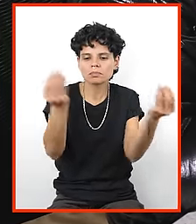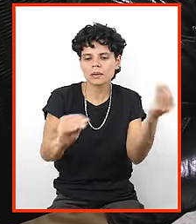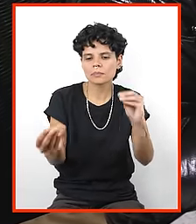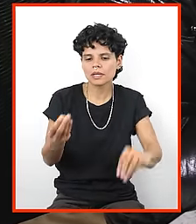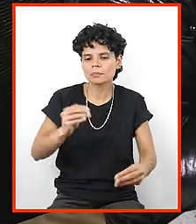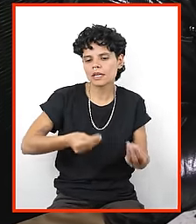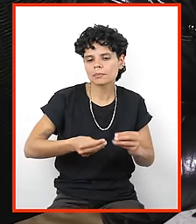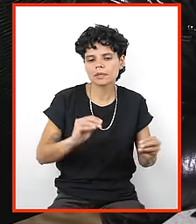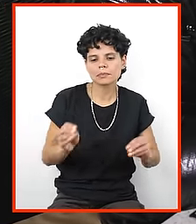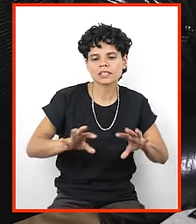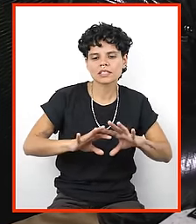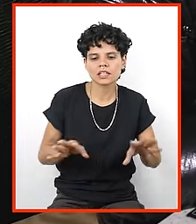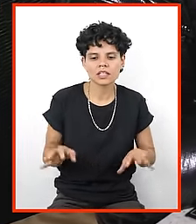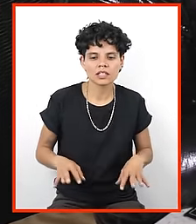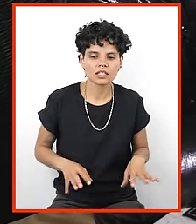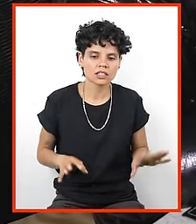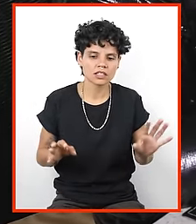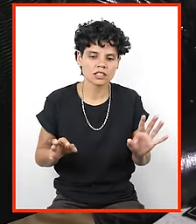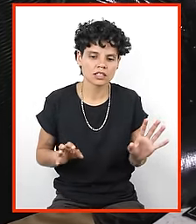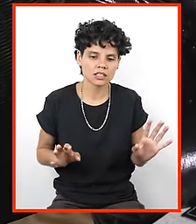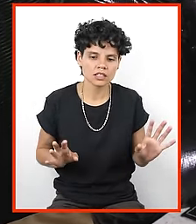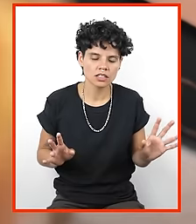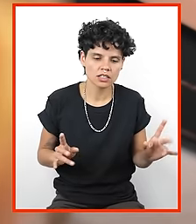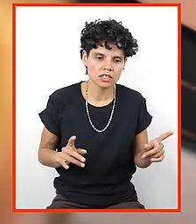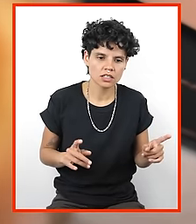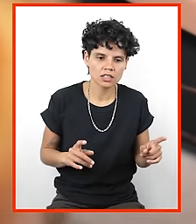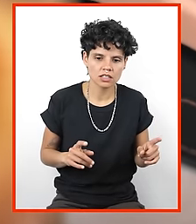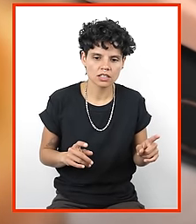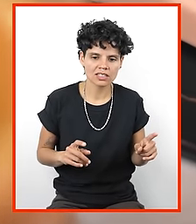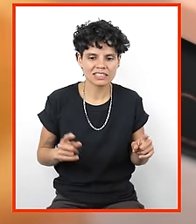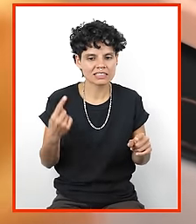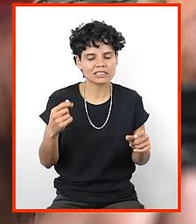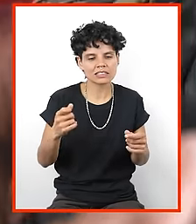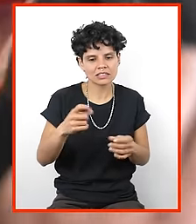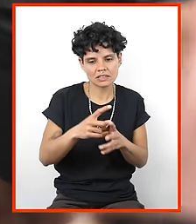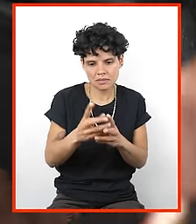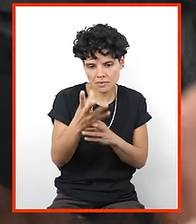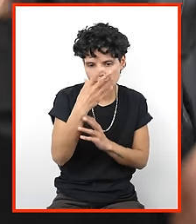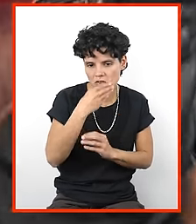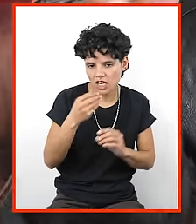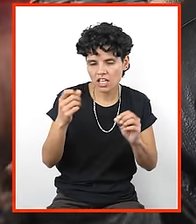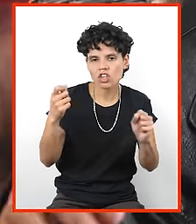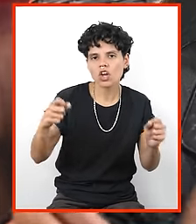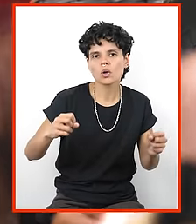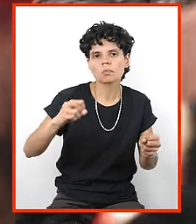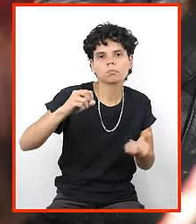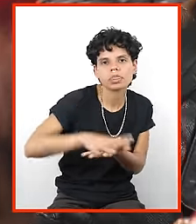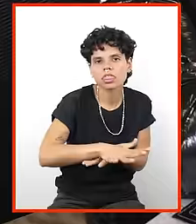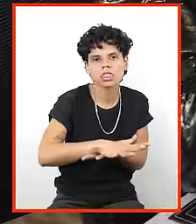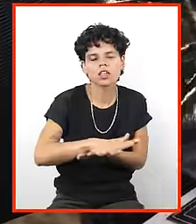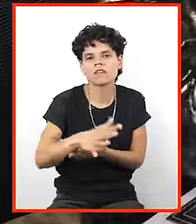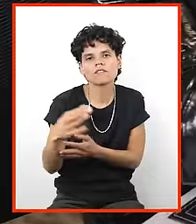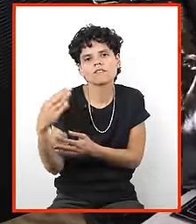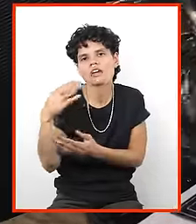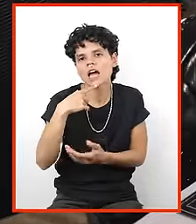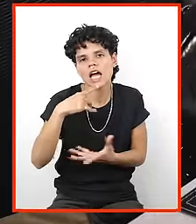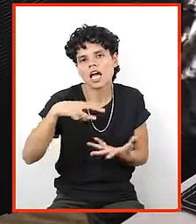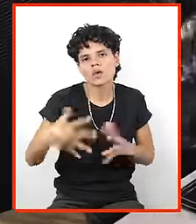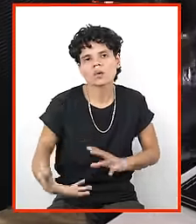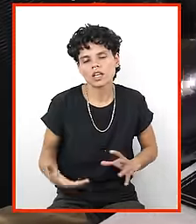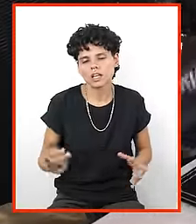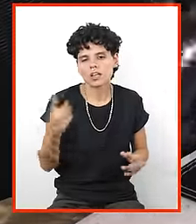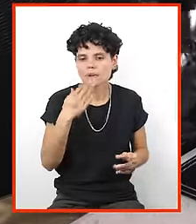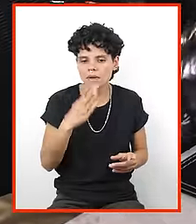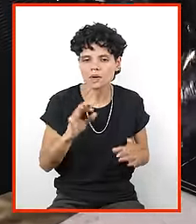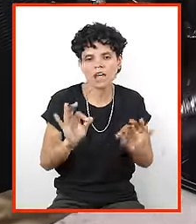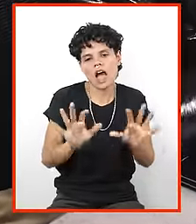perder, que no se eche a perder ahora porque ya está en un momento bonito el cuadro. Sí. Así que no, por los detalles no vamos a... Tú